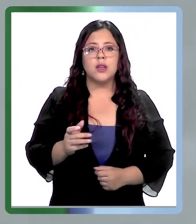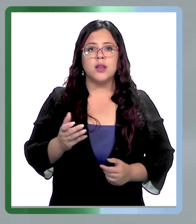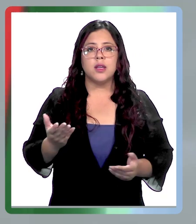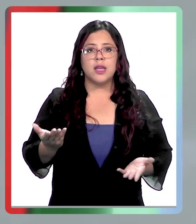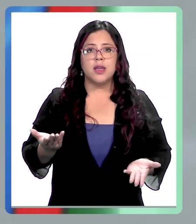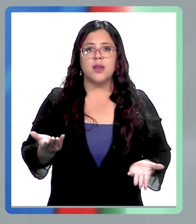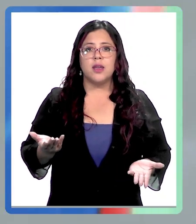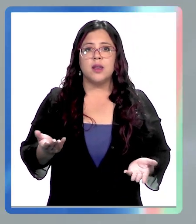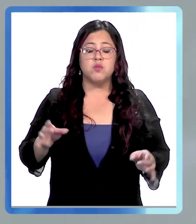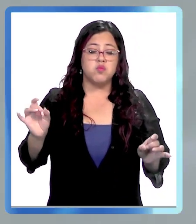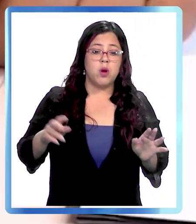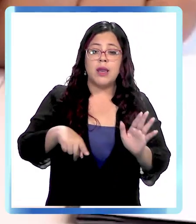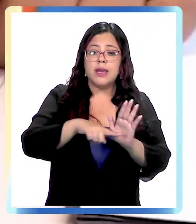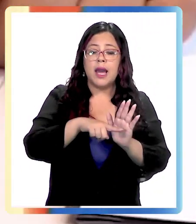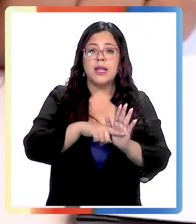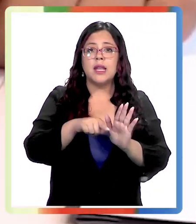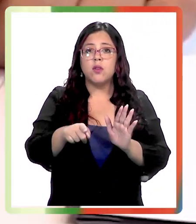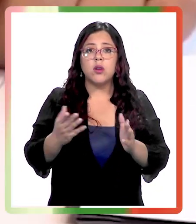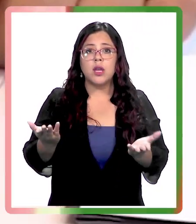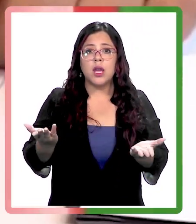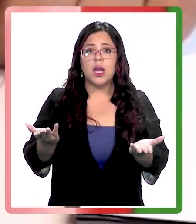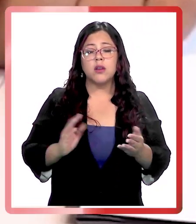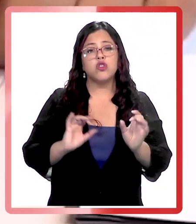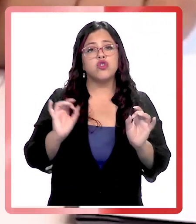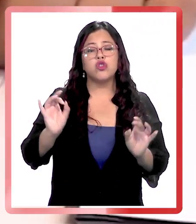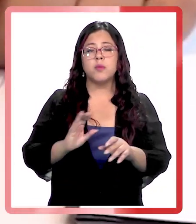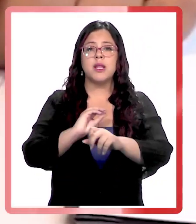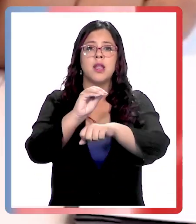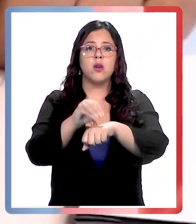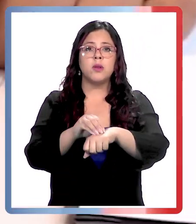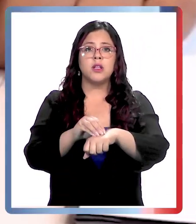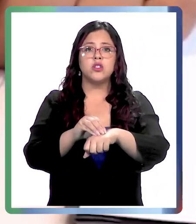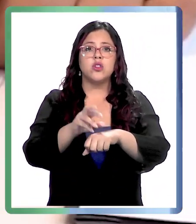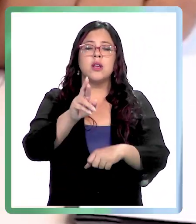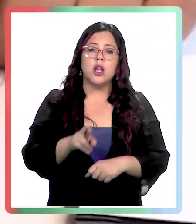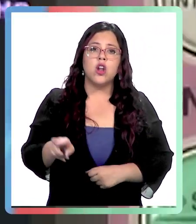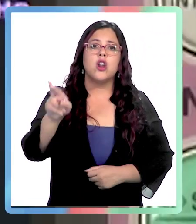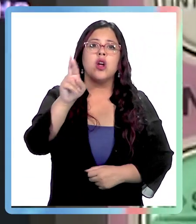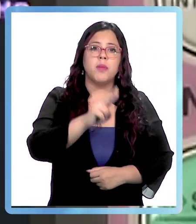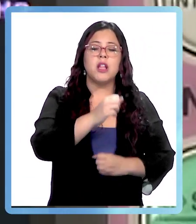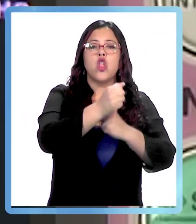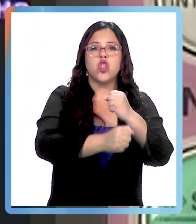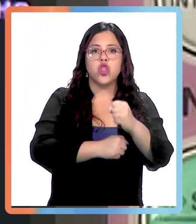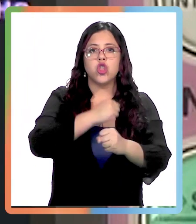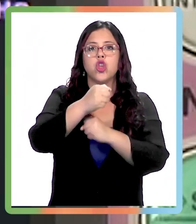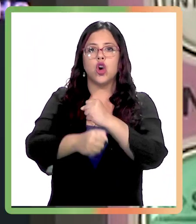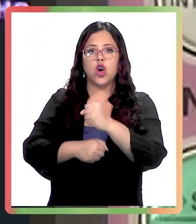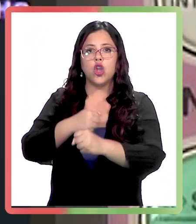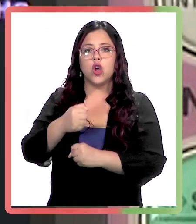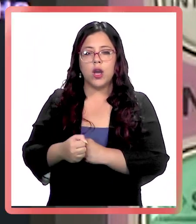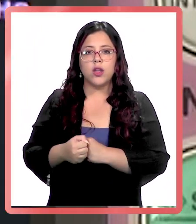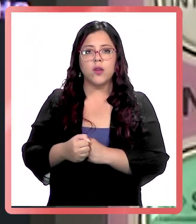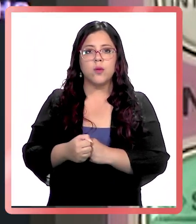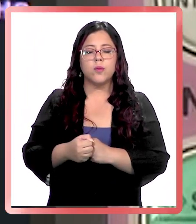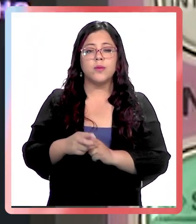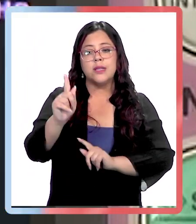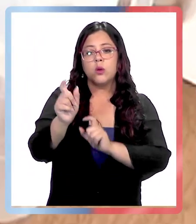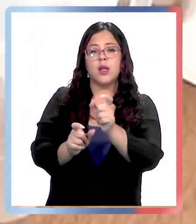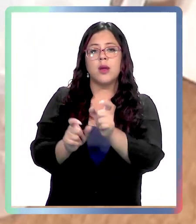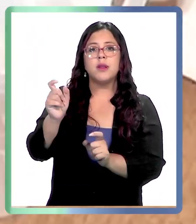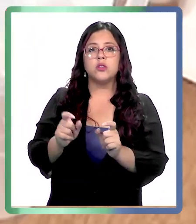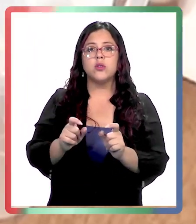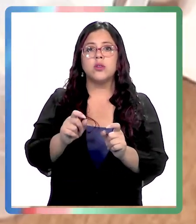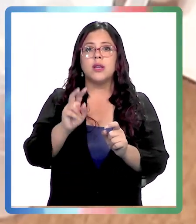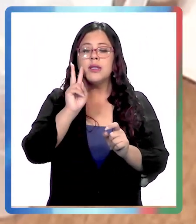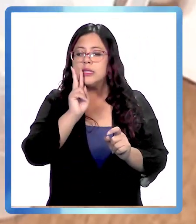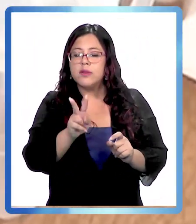que se lleva al laboratorio y se analiza si en esa muestra existe la presencia de sangre no evidente. Es el